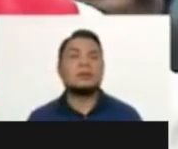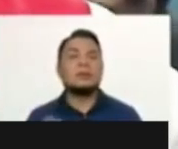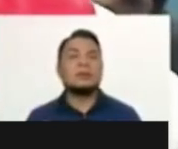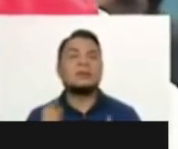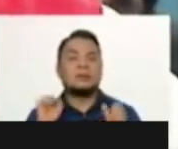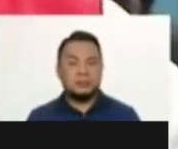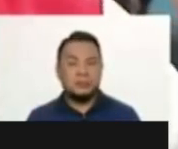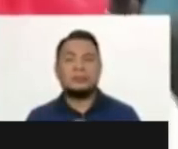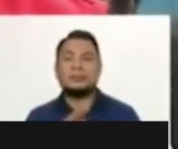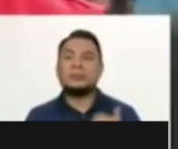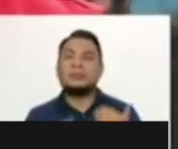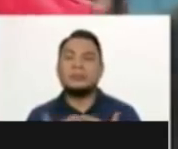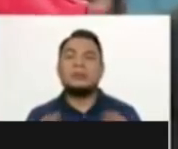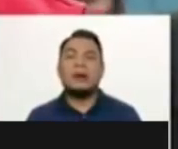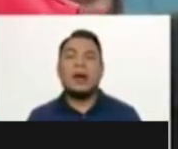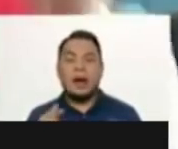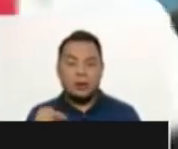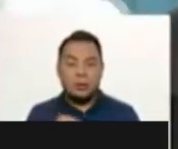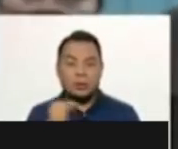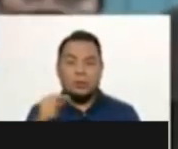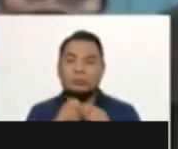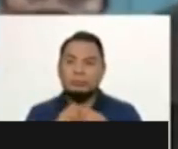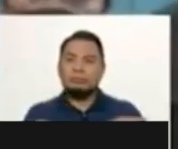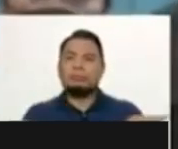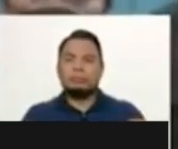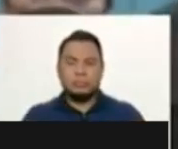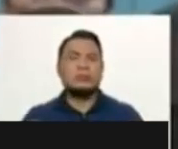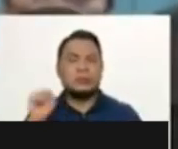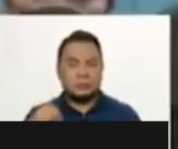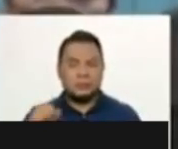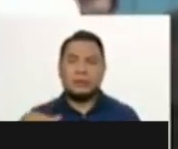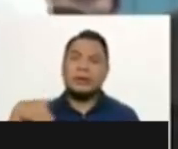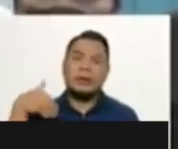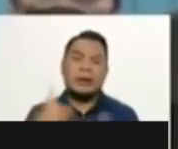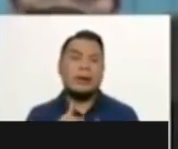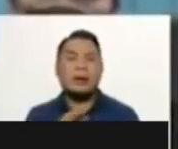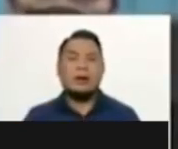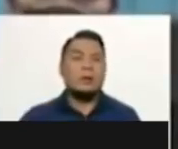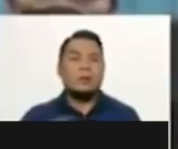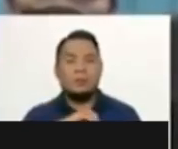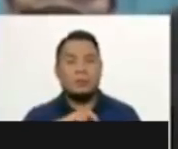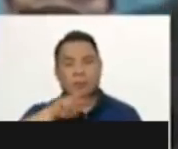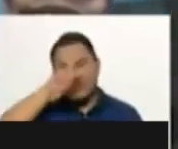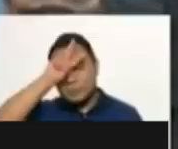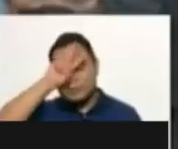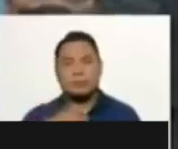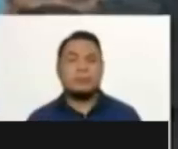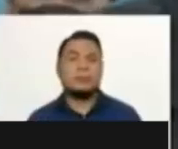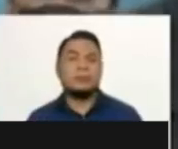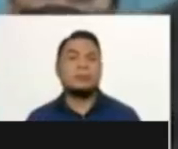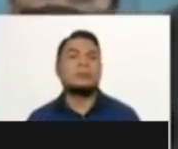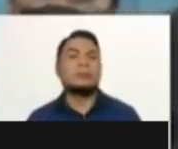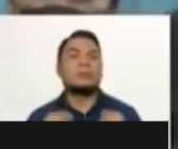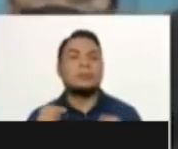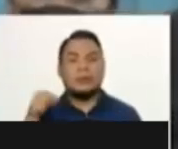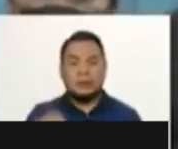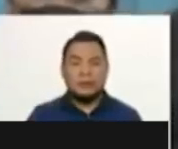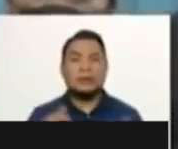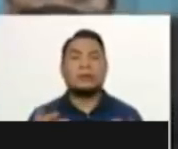la masificación del gas va a llegar a todo el Perú, porque